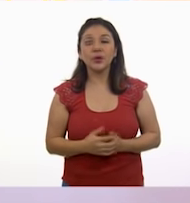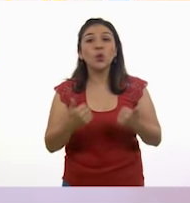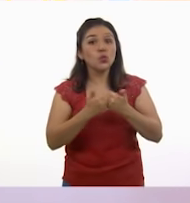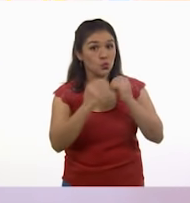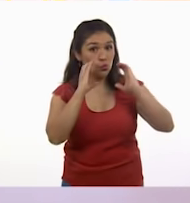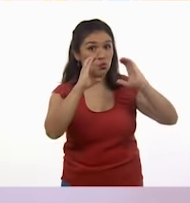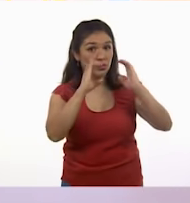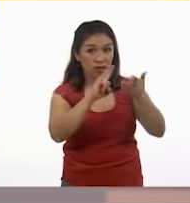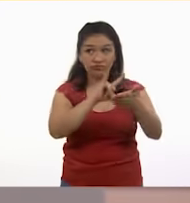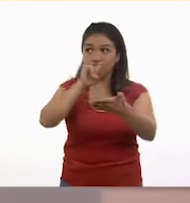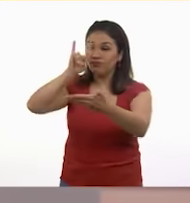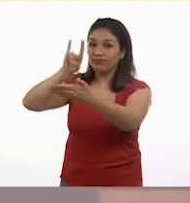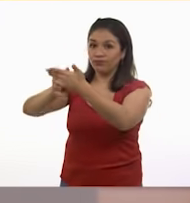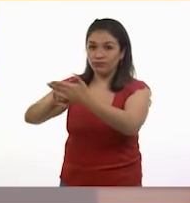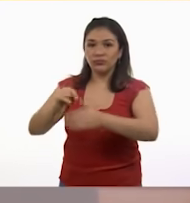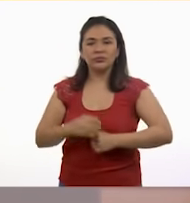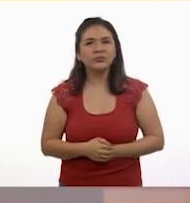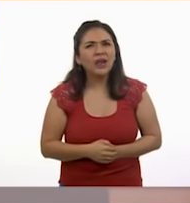cuidado